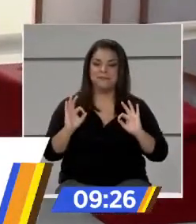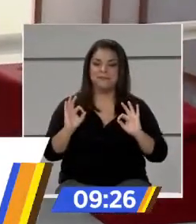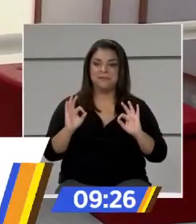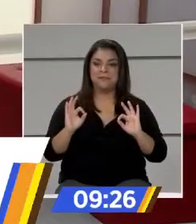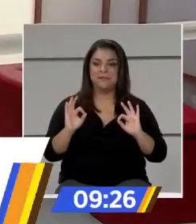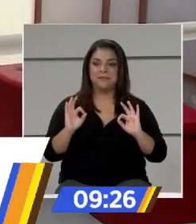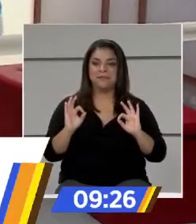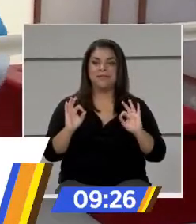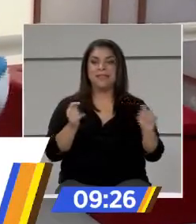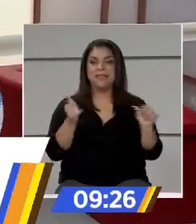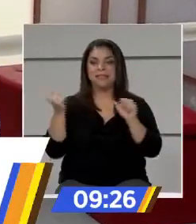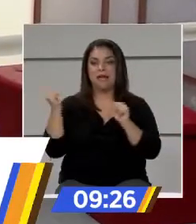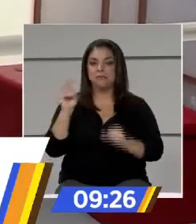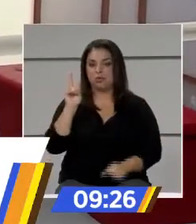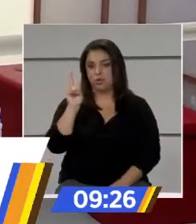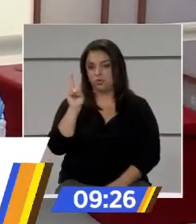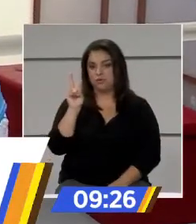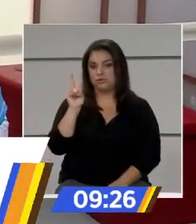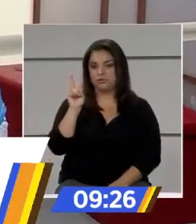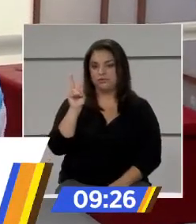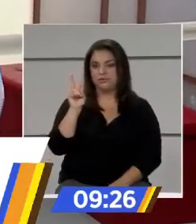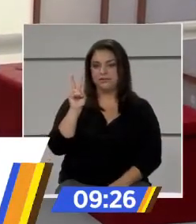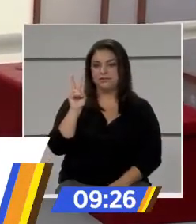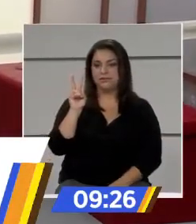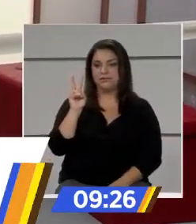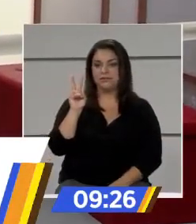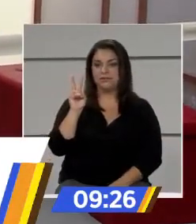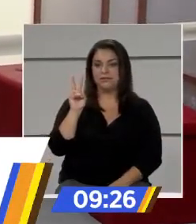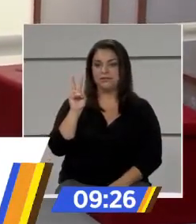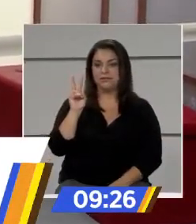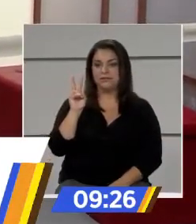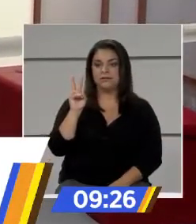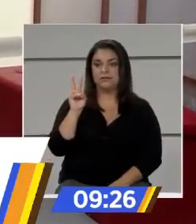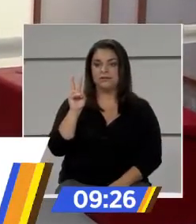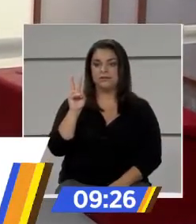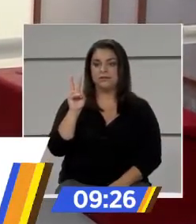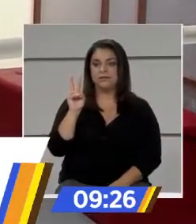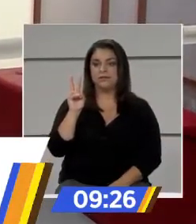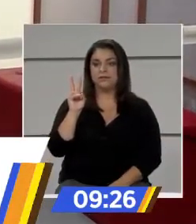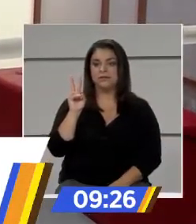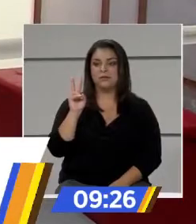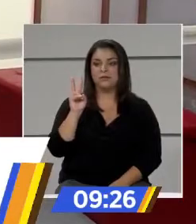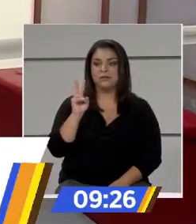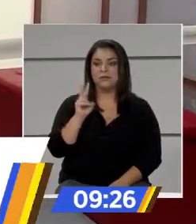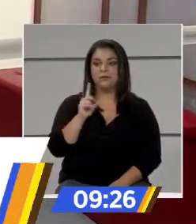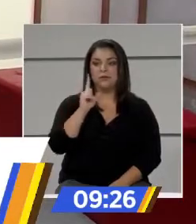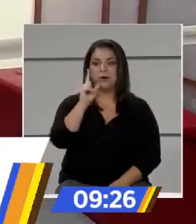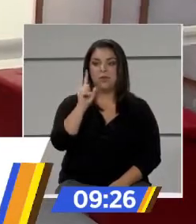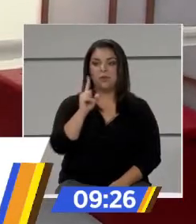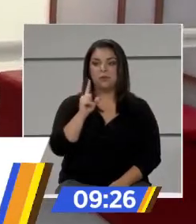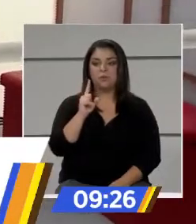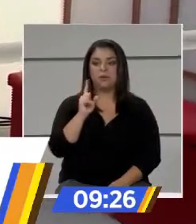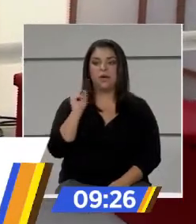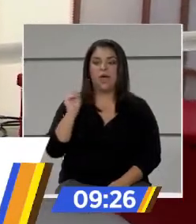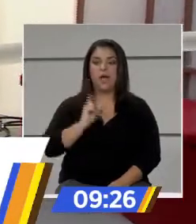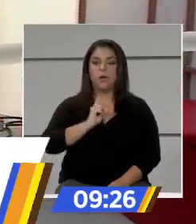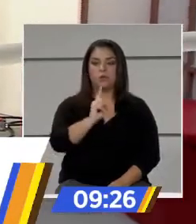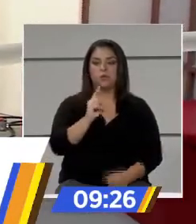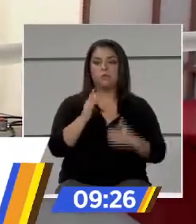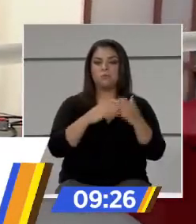la música, quitemos dos. Y quitamos estos. No, uno, cada uno, uno, cada uno. Pero es que si no, no va a haber tanta competencia. Bueno, está ¿por bien? ¿Por